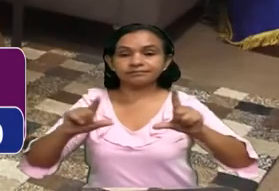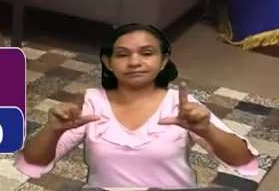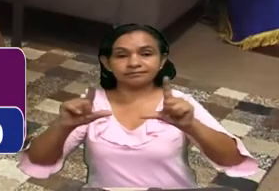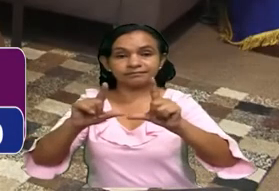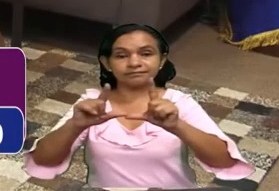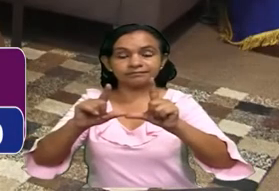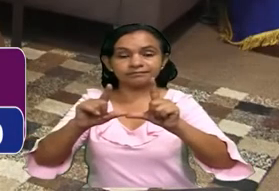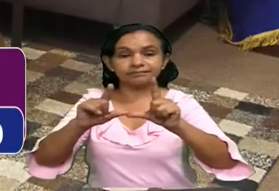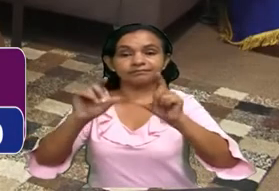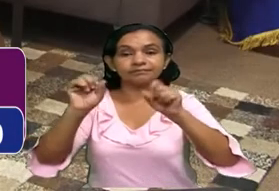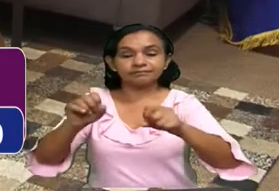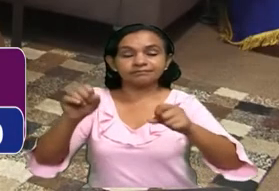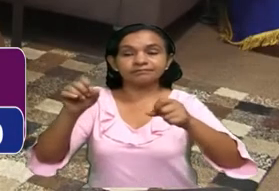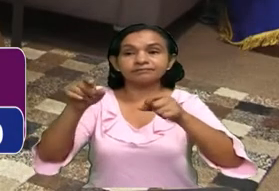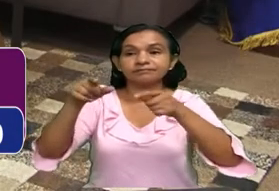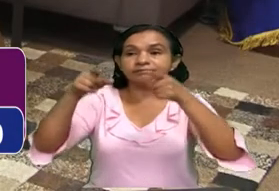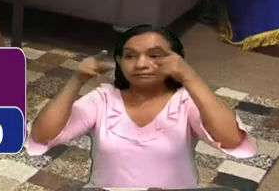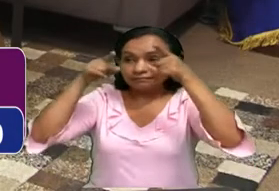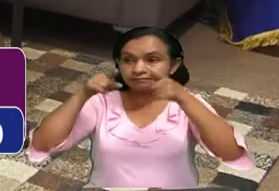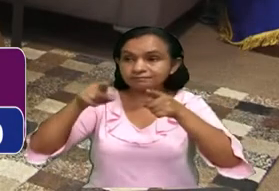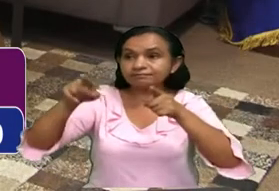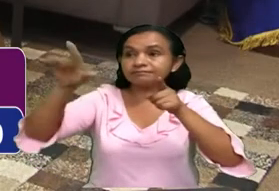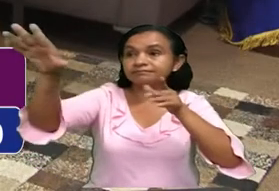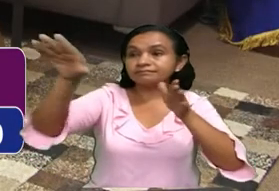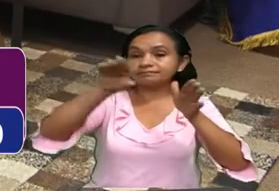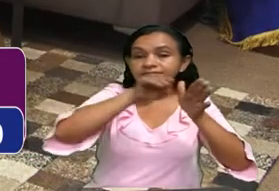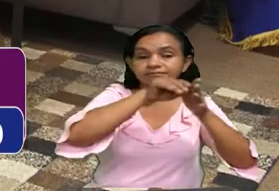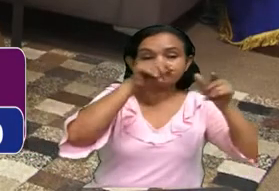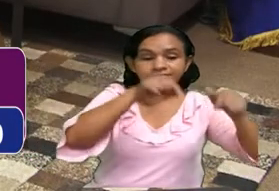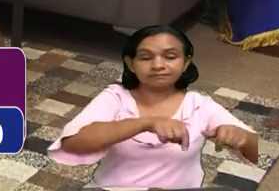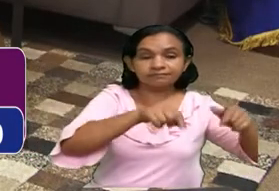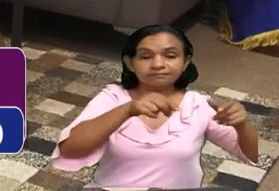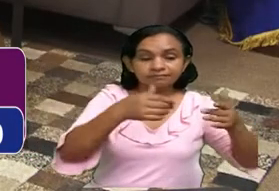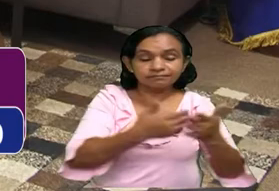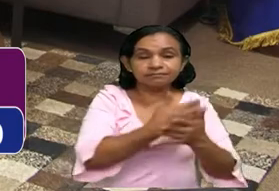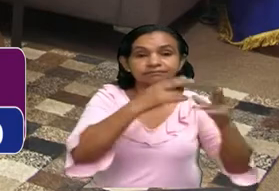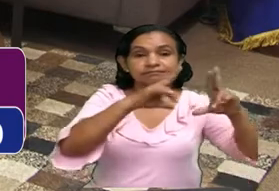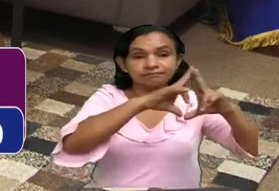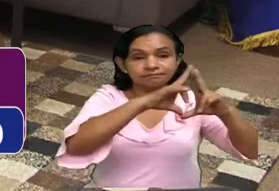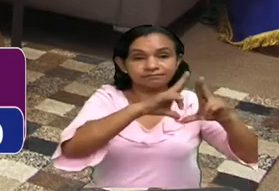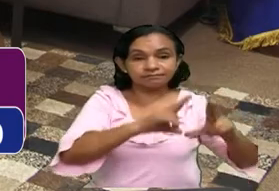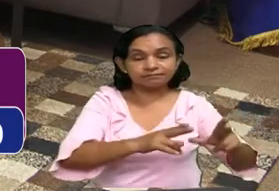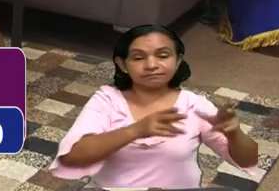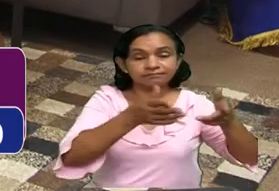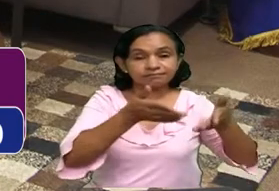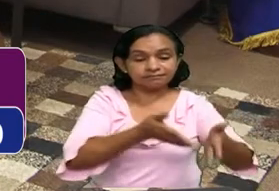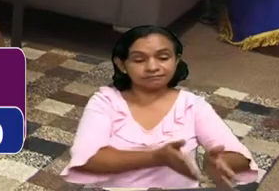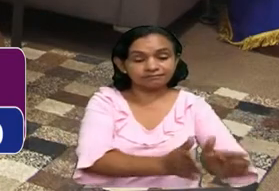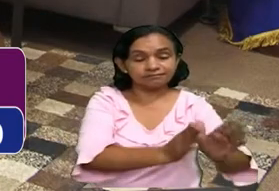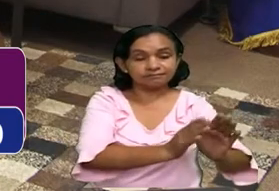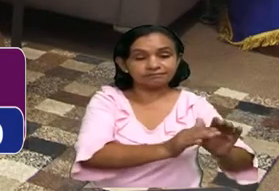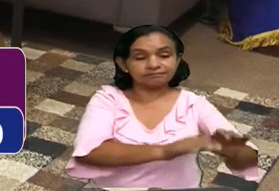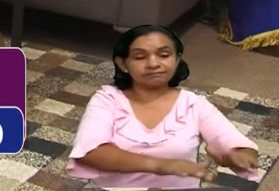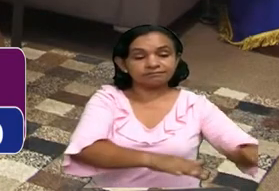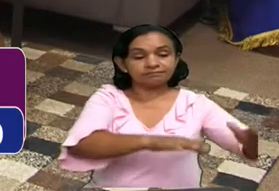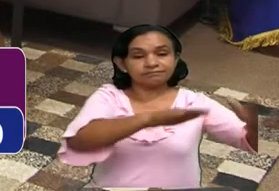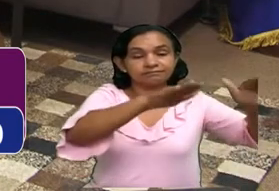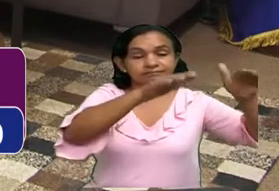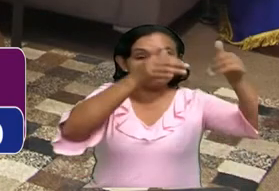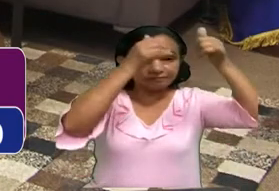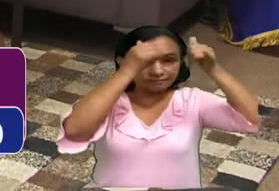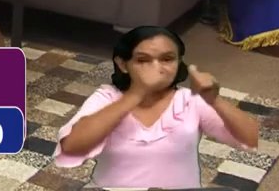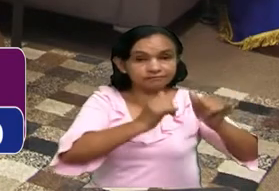para introducir esas razas, digamos, obedeciendo a cumplir con esa